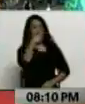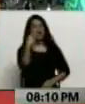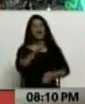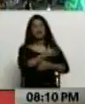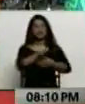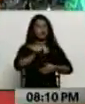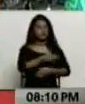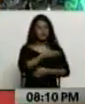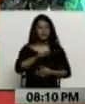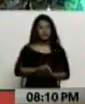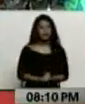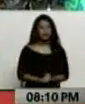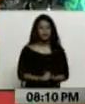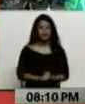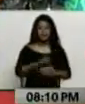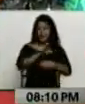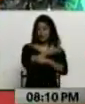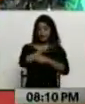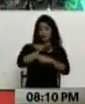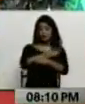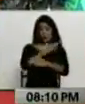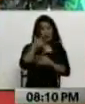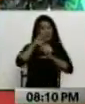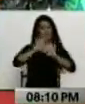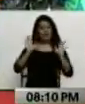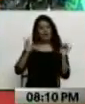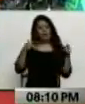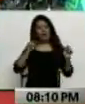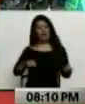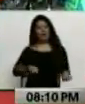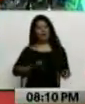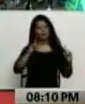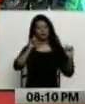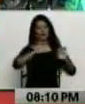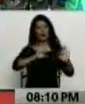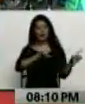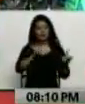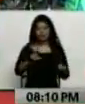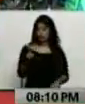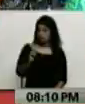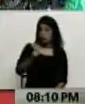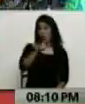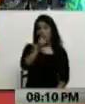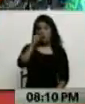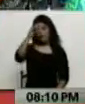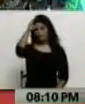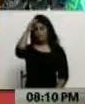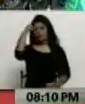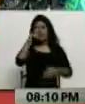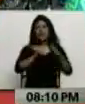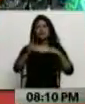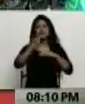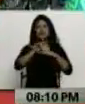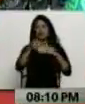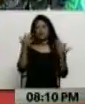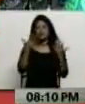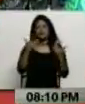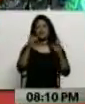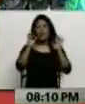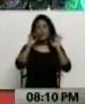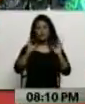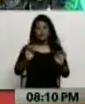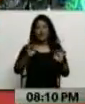Jiménez lo que sabe es cantar cantar sabe cantar pero cristó Jiménez es licenciado en letra